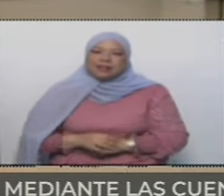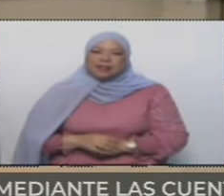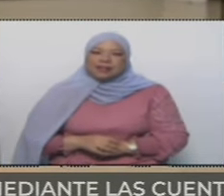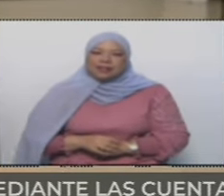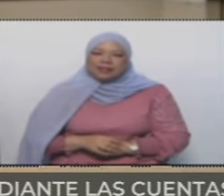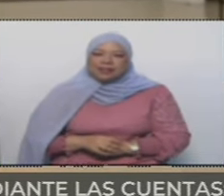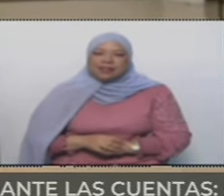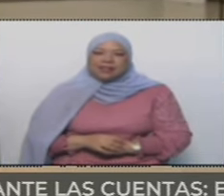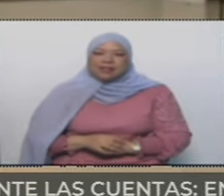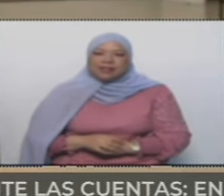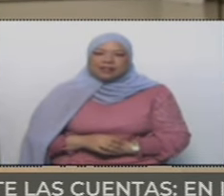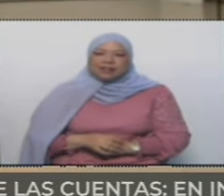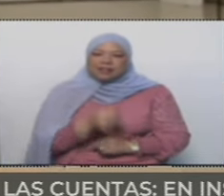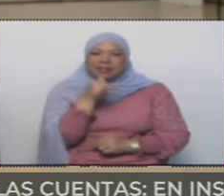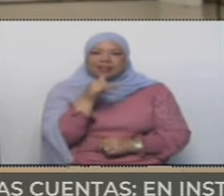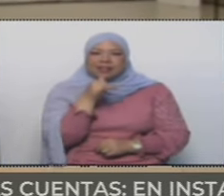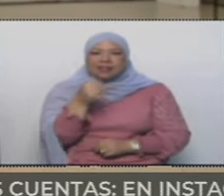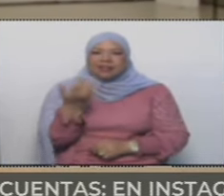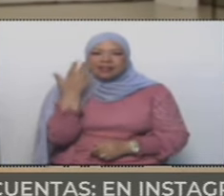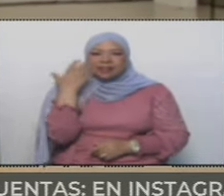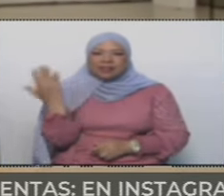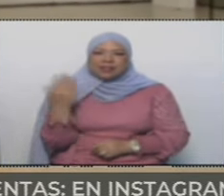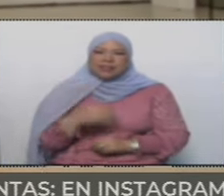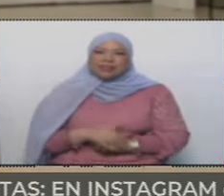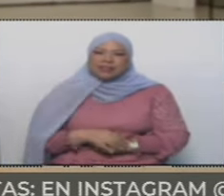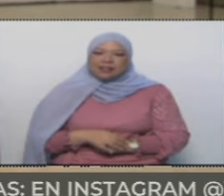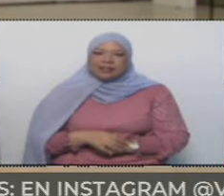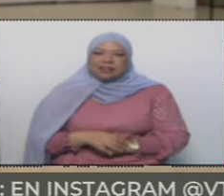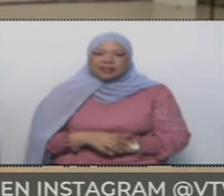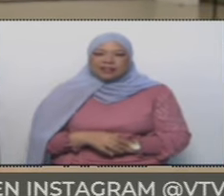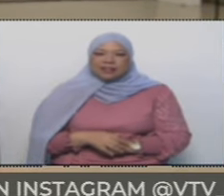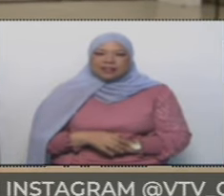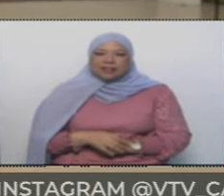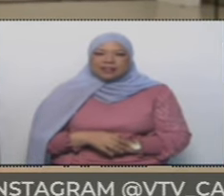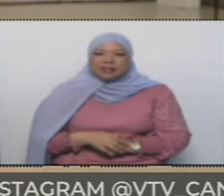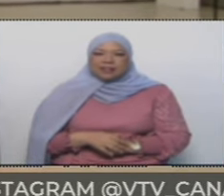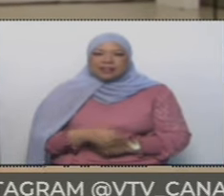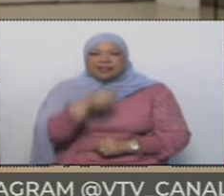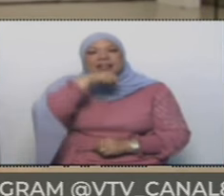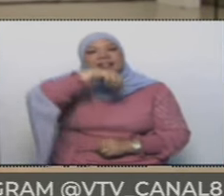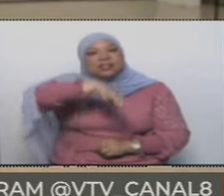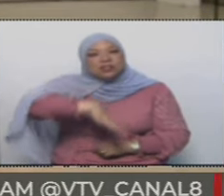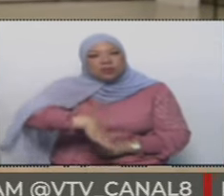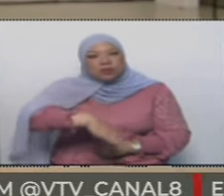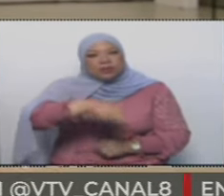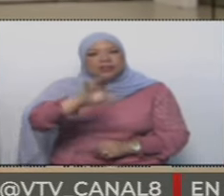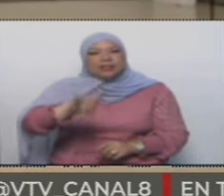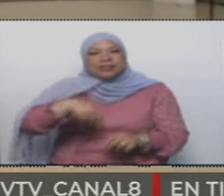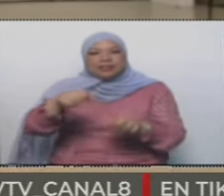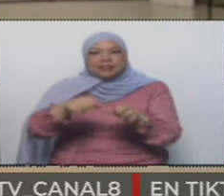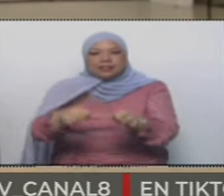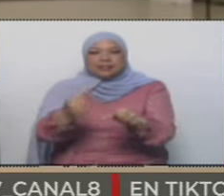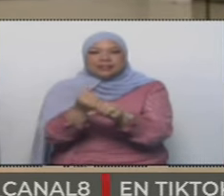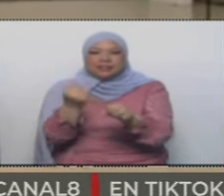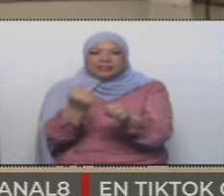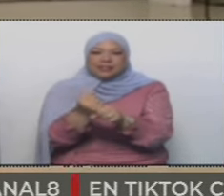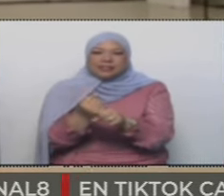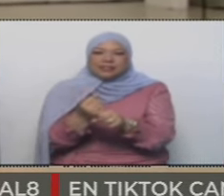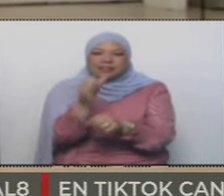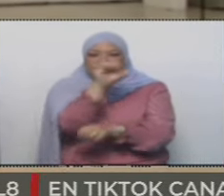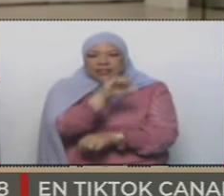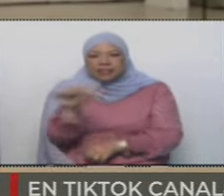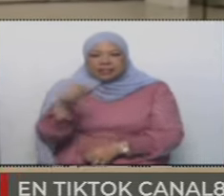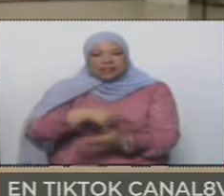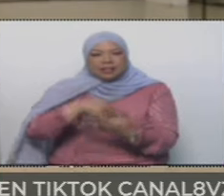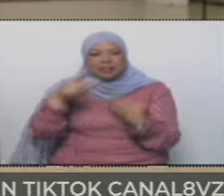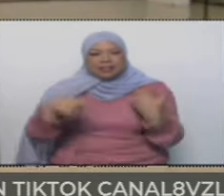ellos, más podremos nosotros. Ustedes lo verán. La historia continúa. Vamos a ver, semana